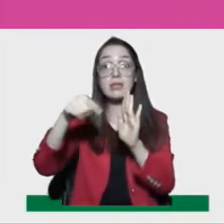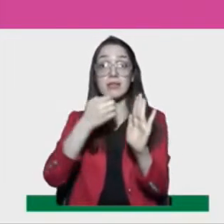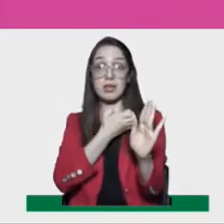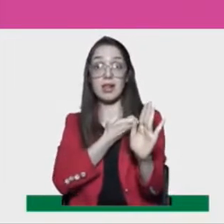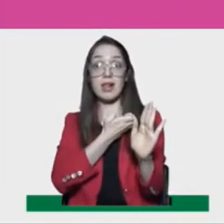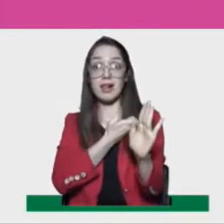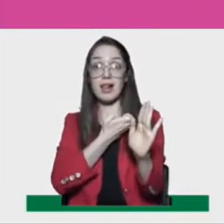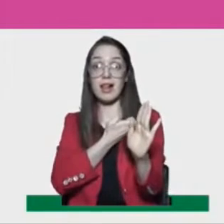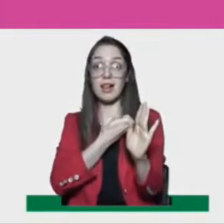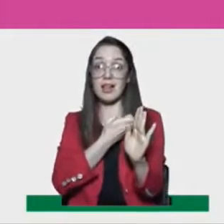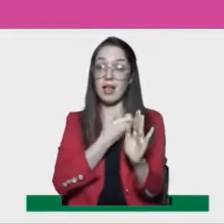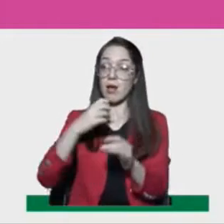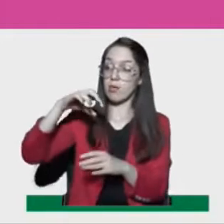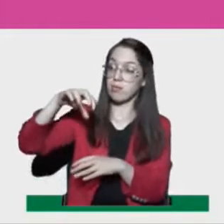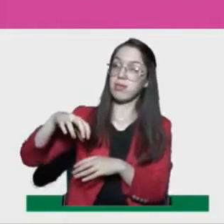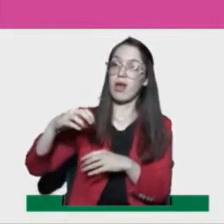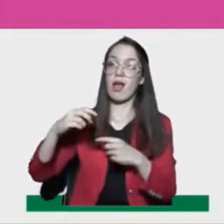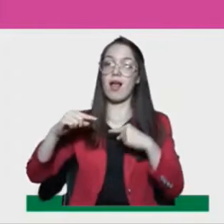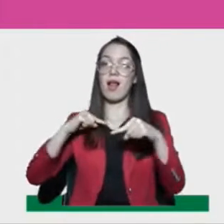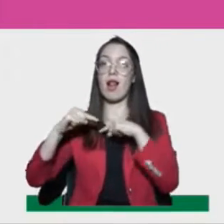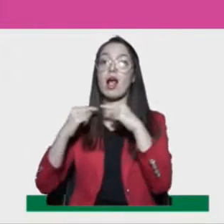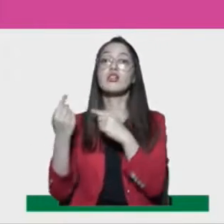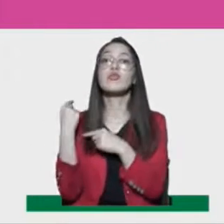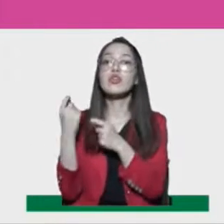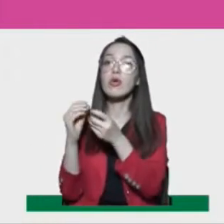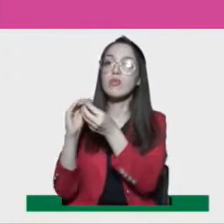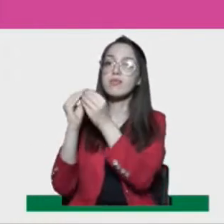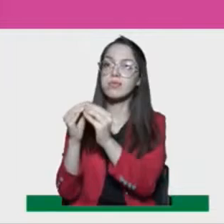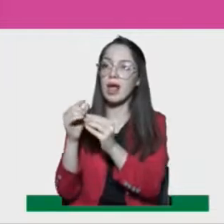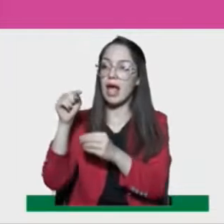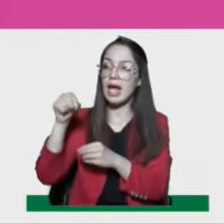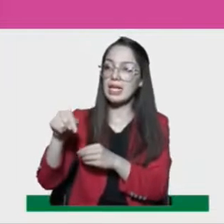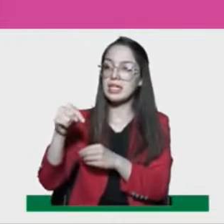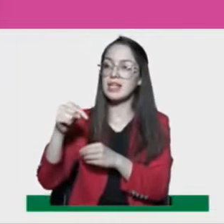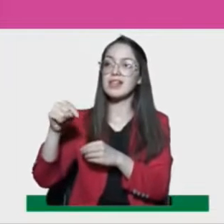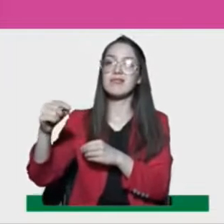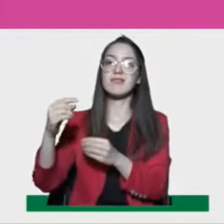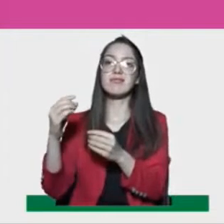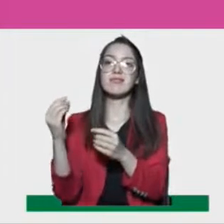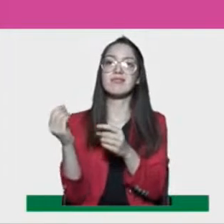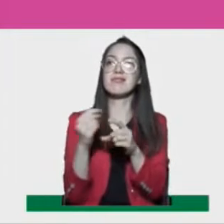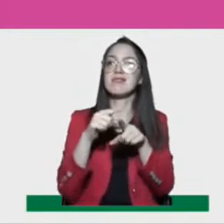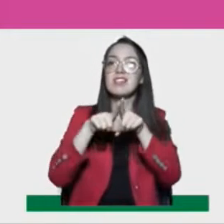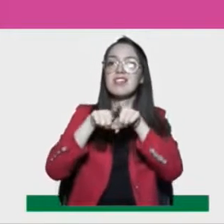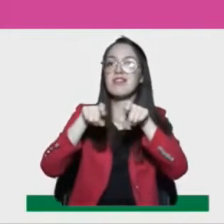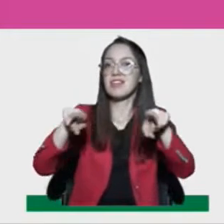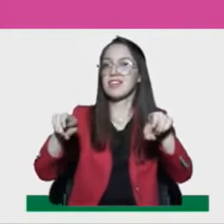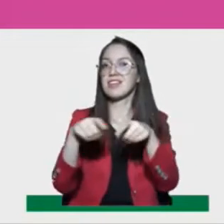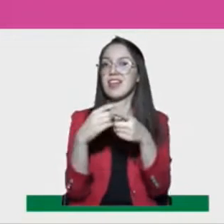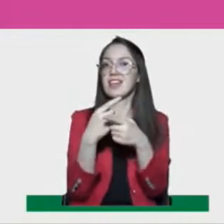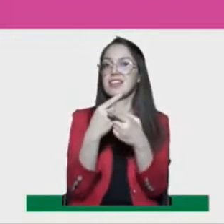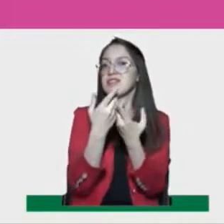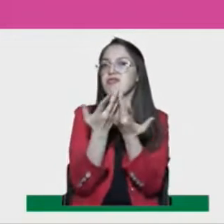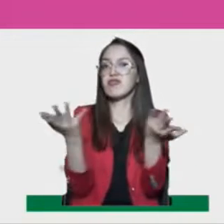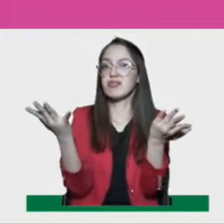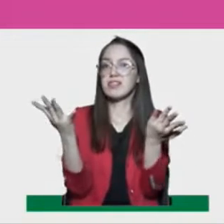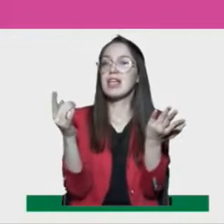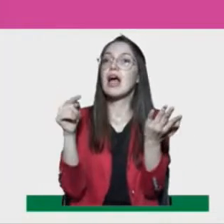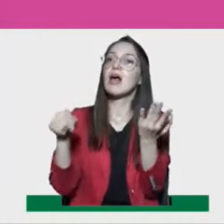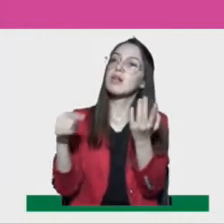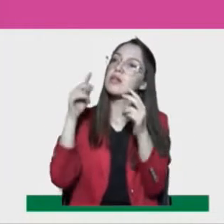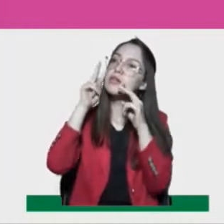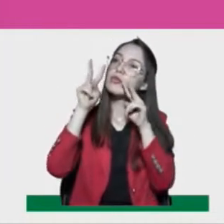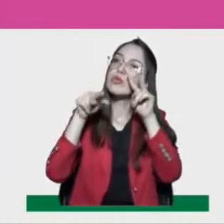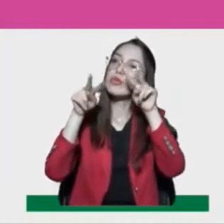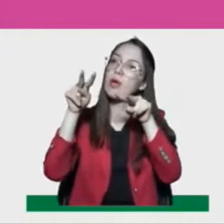de diversidades que recoge esa filosofía, ese trabajo conjunto para que desde el turismo, digamos,